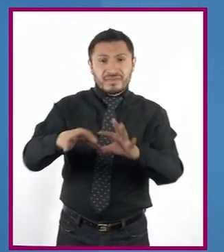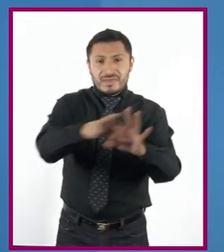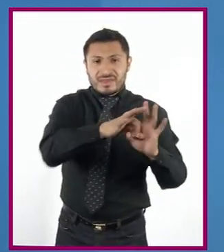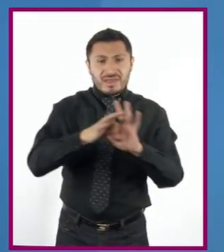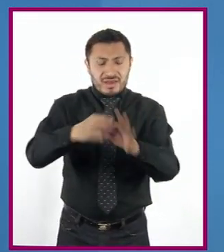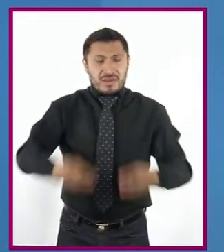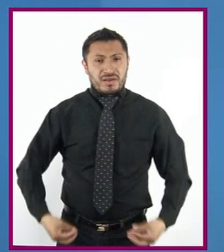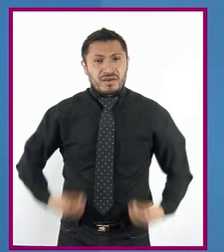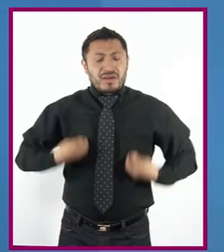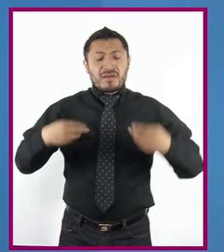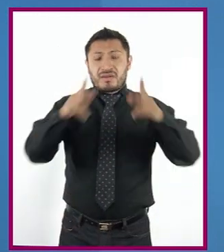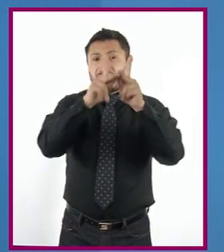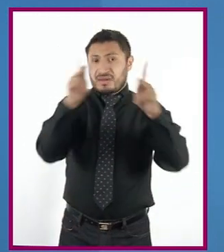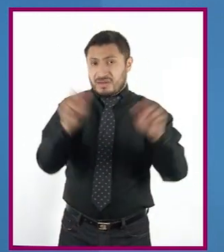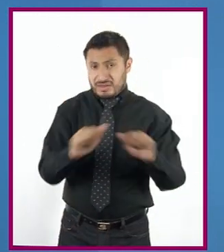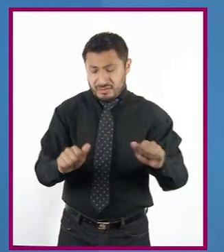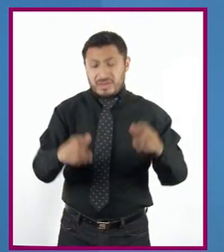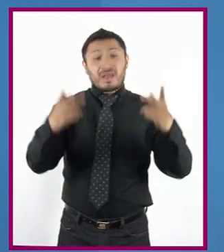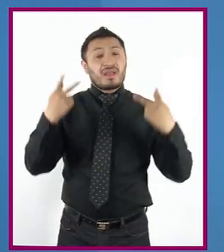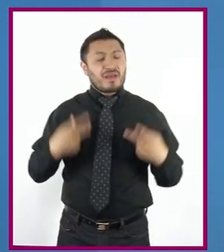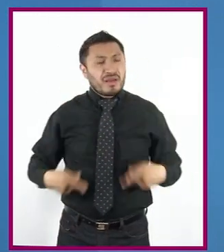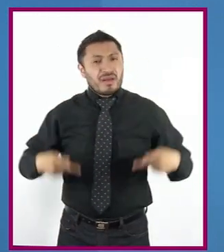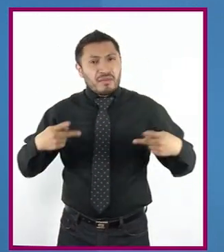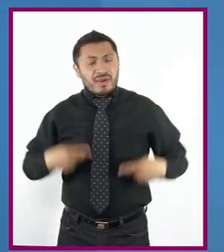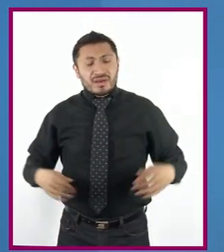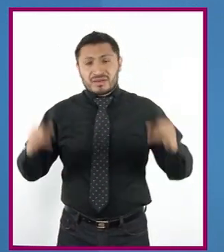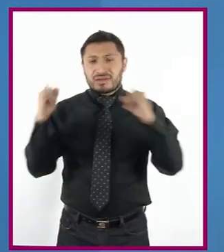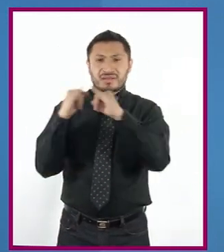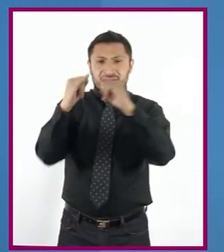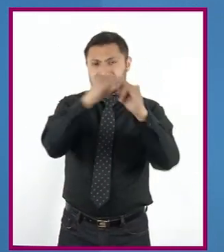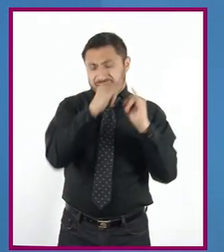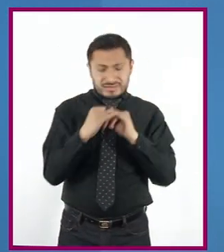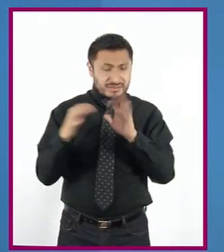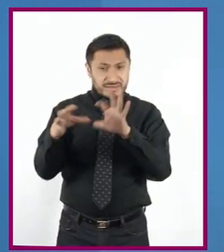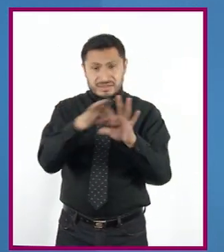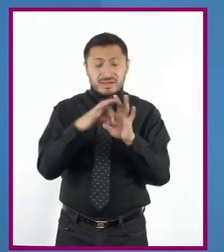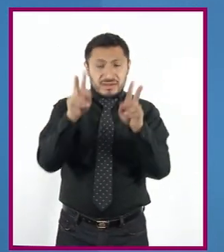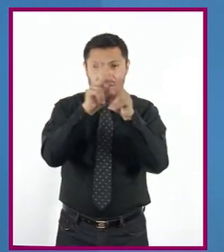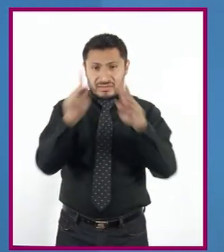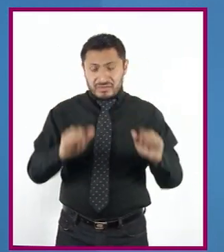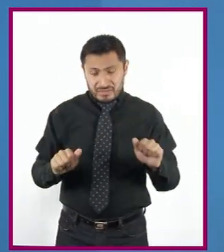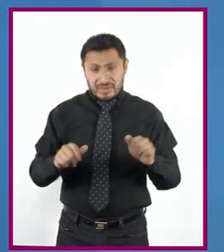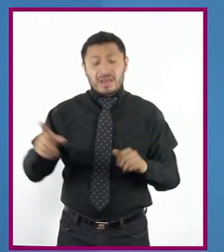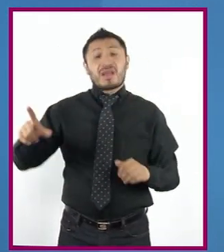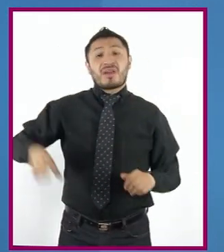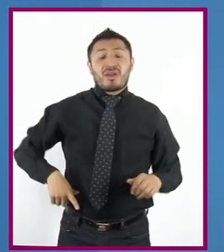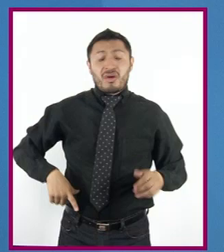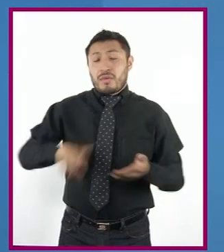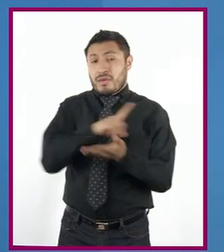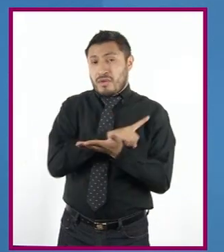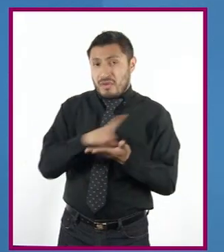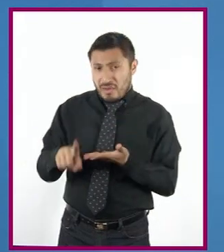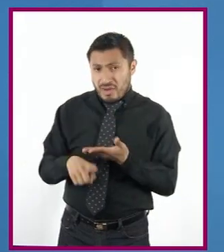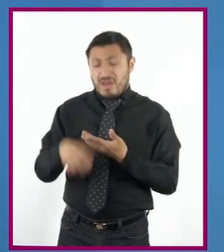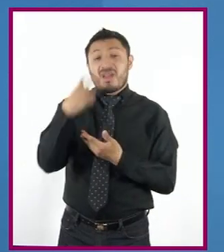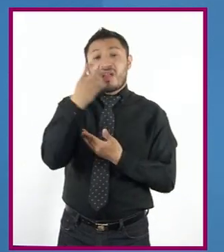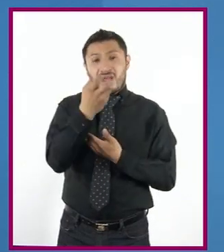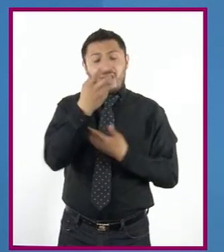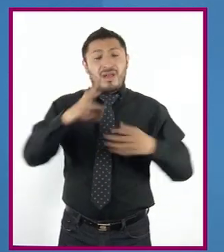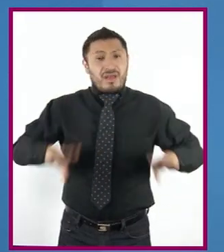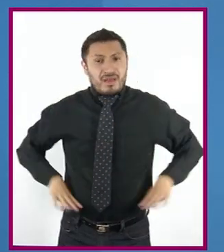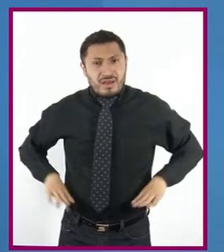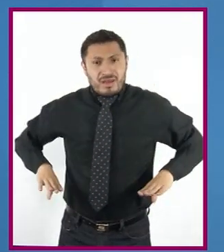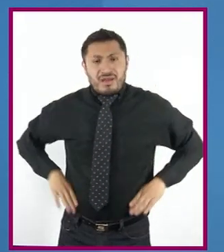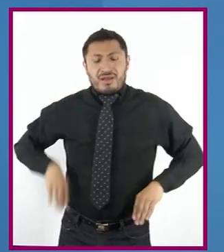coexistencia pacífica entre ciudadanía e instituciones, en un Estado de Derecho, característica